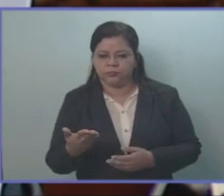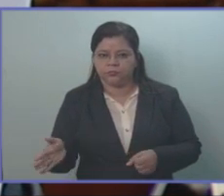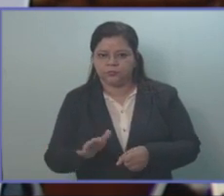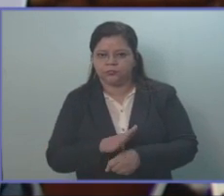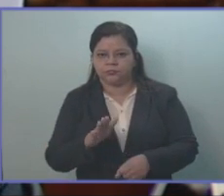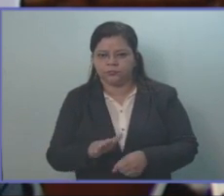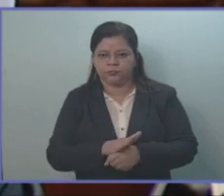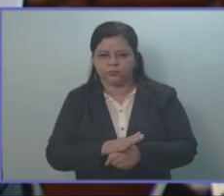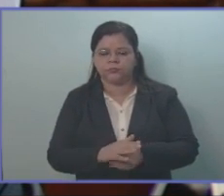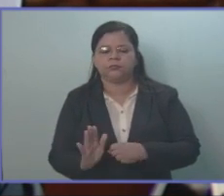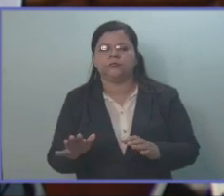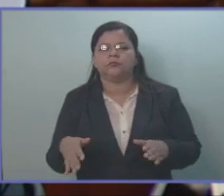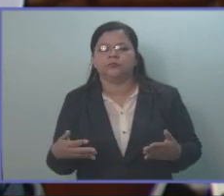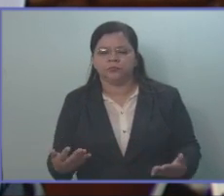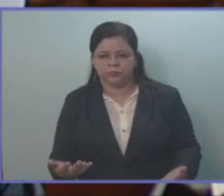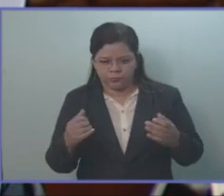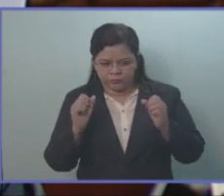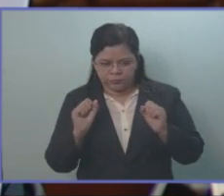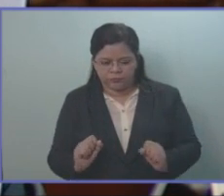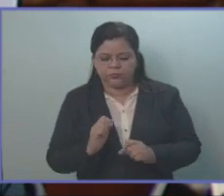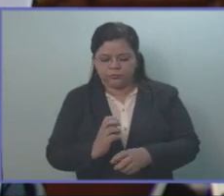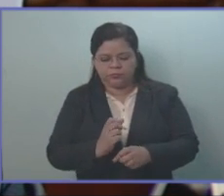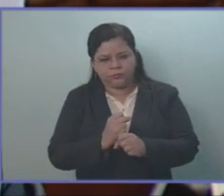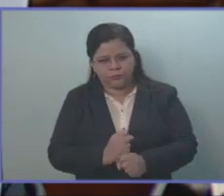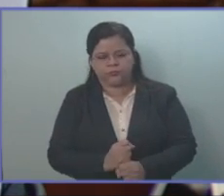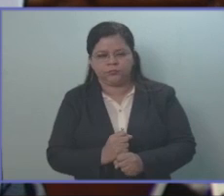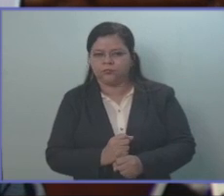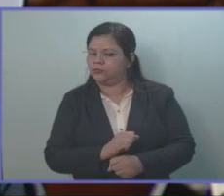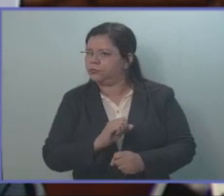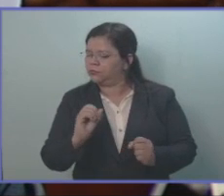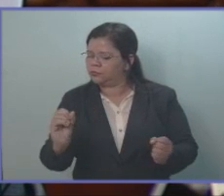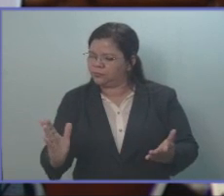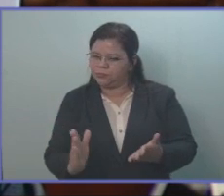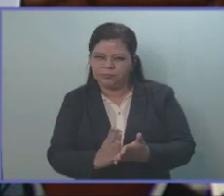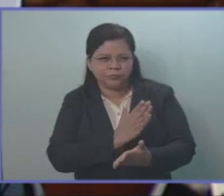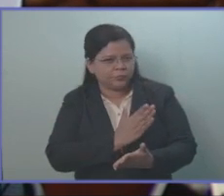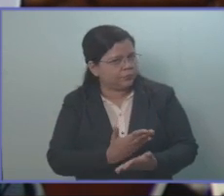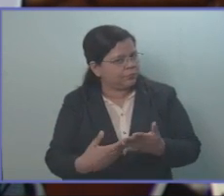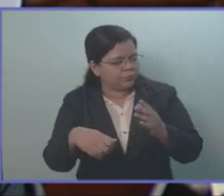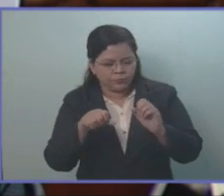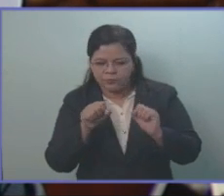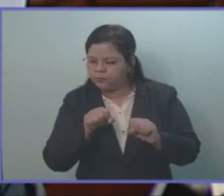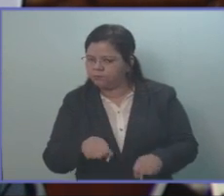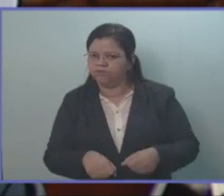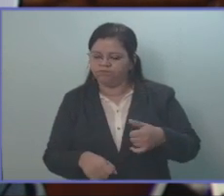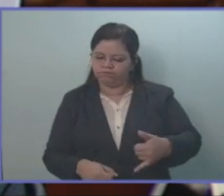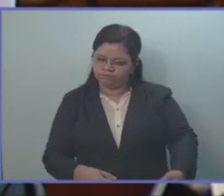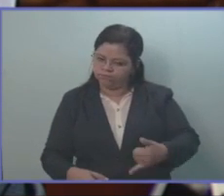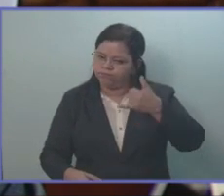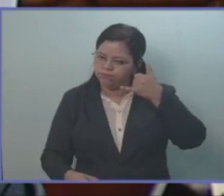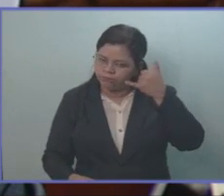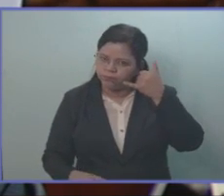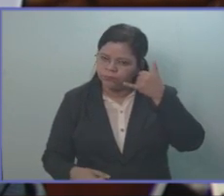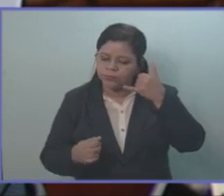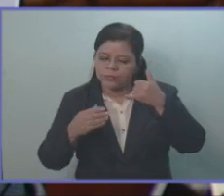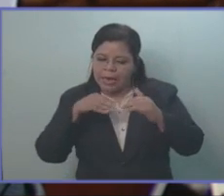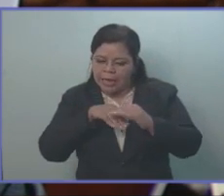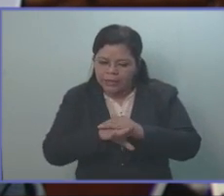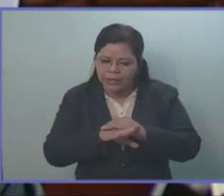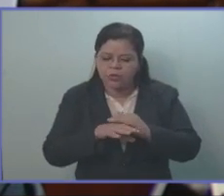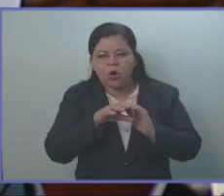e indispensables para asegurar el corte de tráfico de telecomunicaciones desde y hacia los